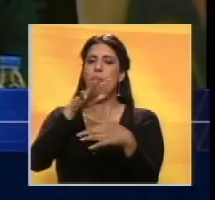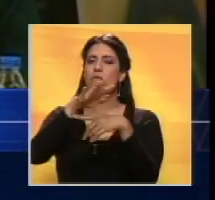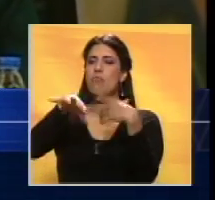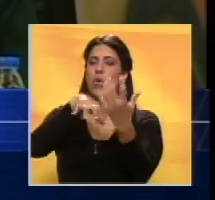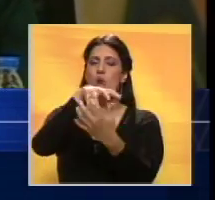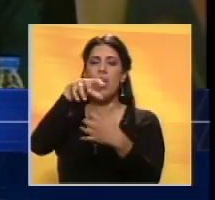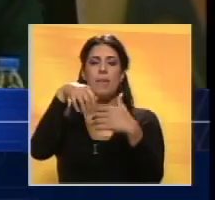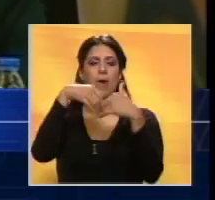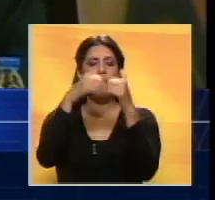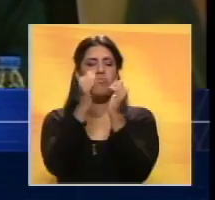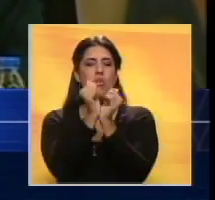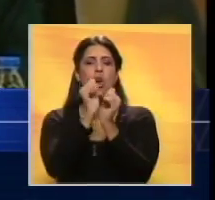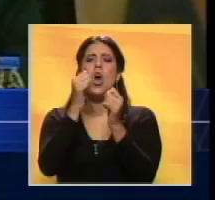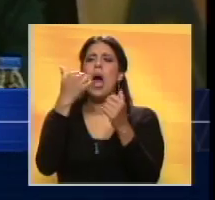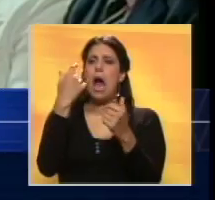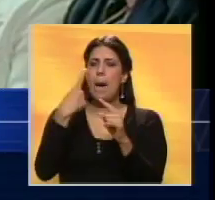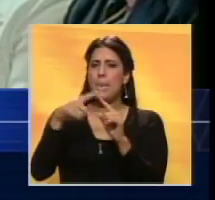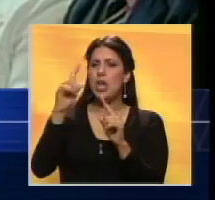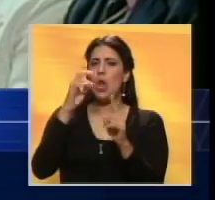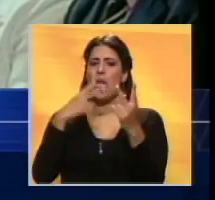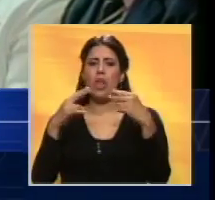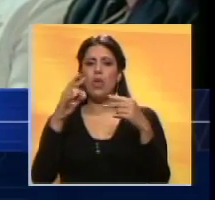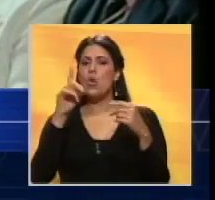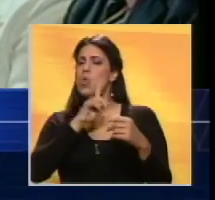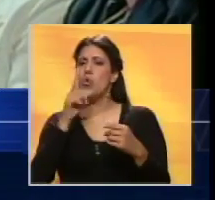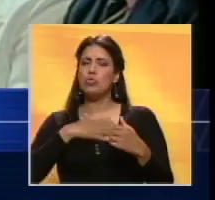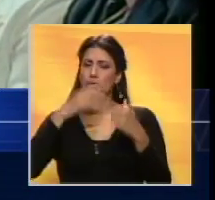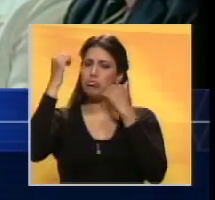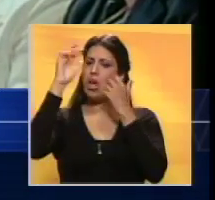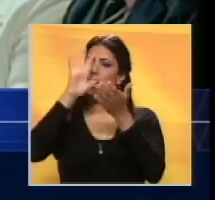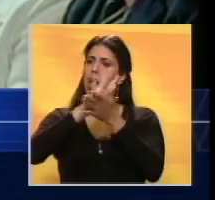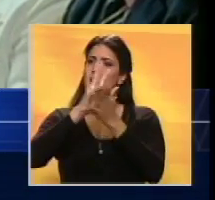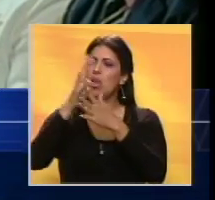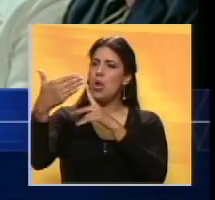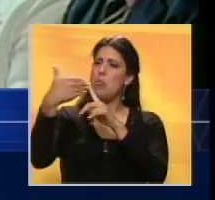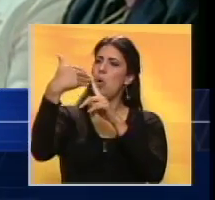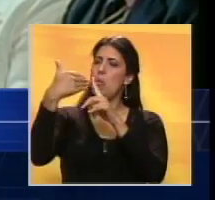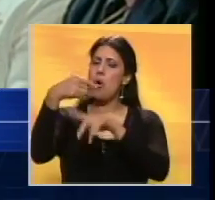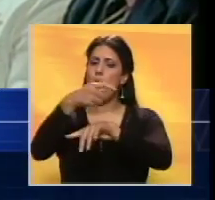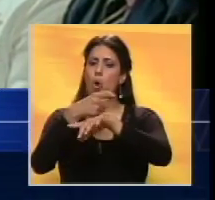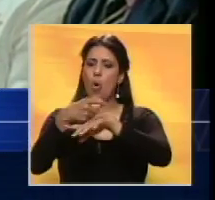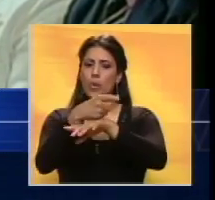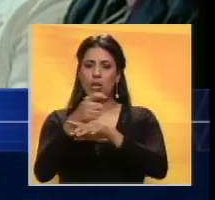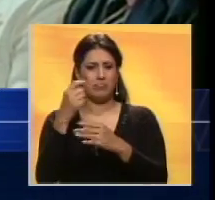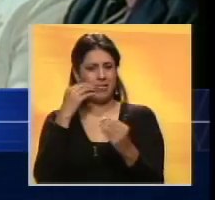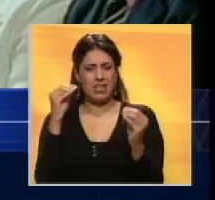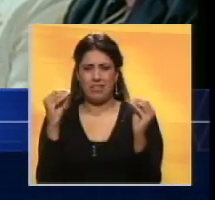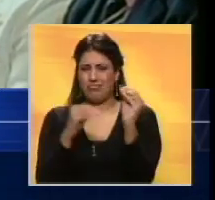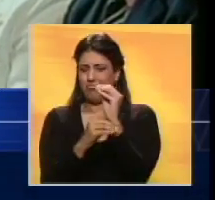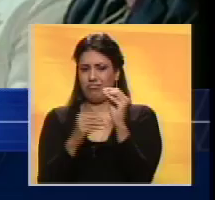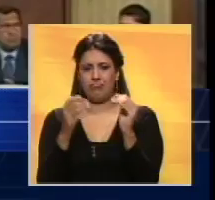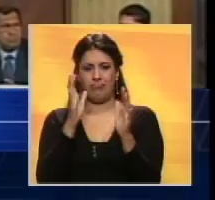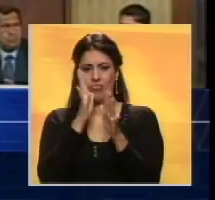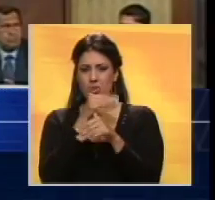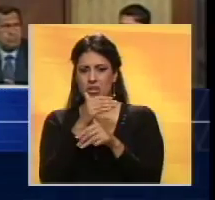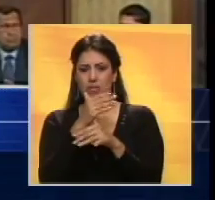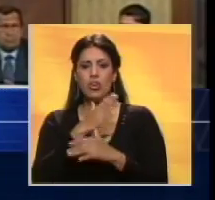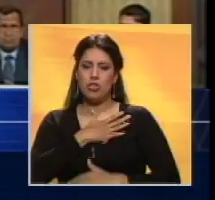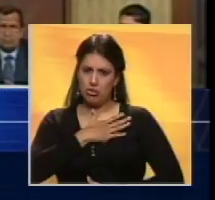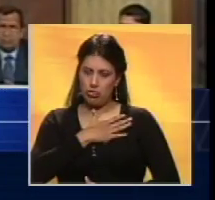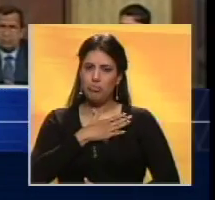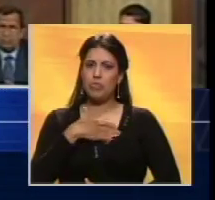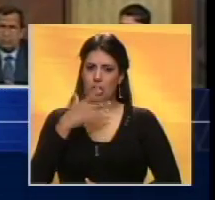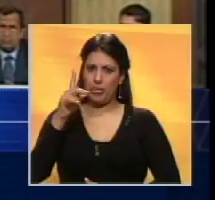hay manifestaciones pacíficas reprimidas por el gobierno venezolano, muy alejado de la realidad. Yo